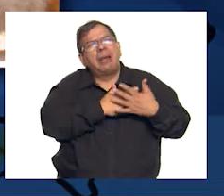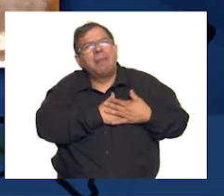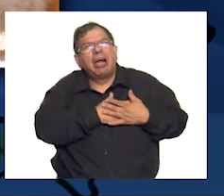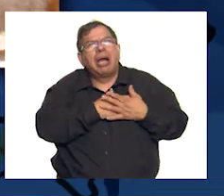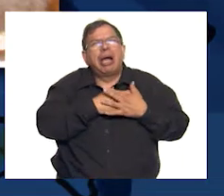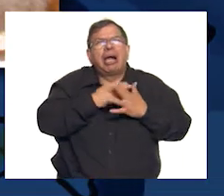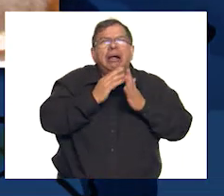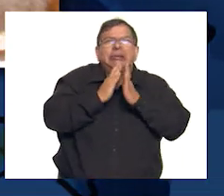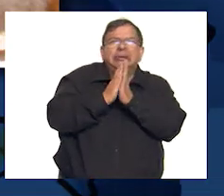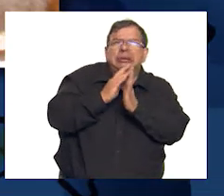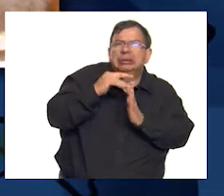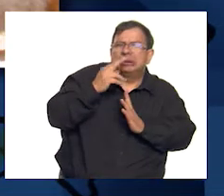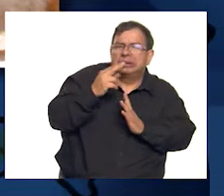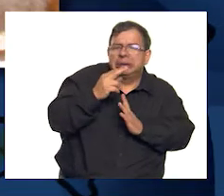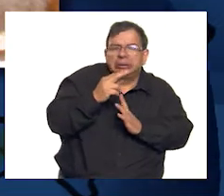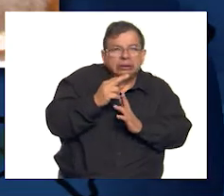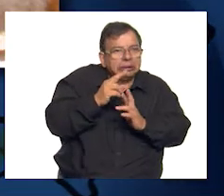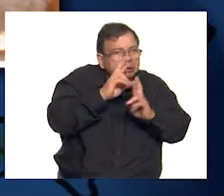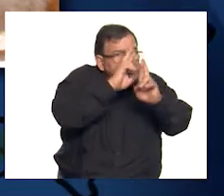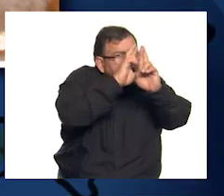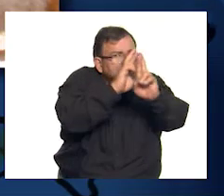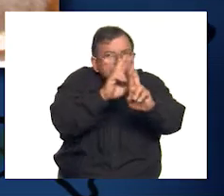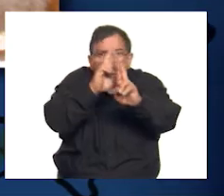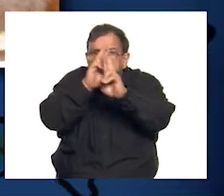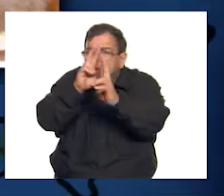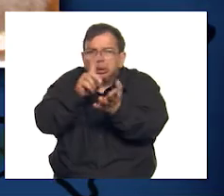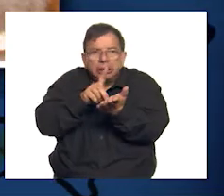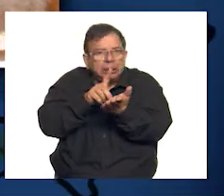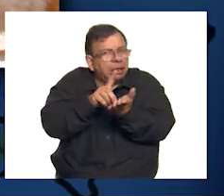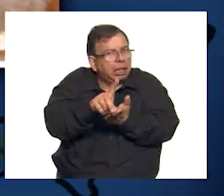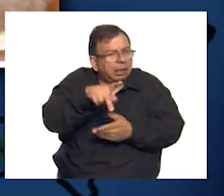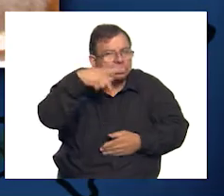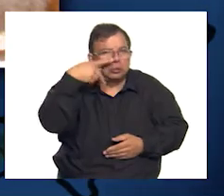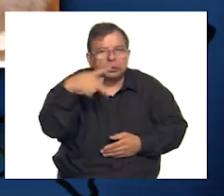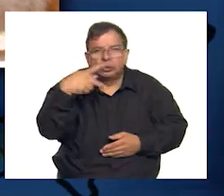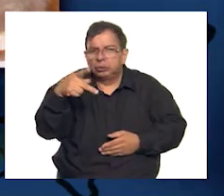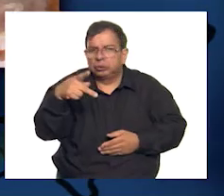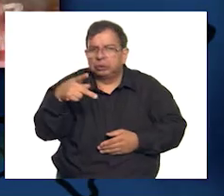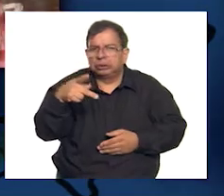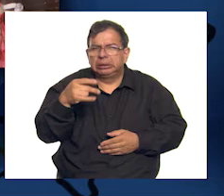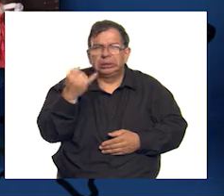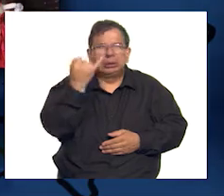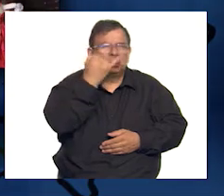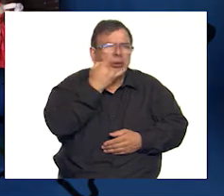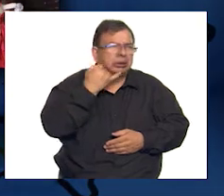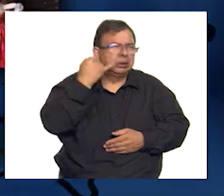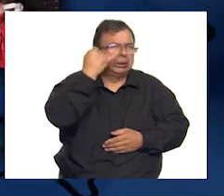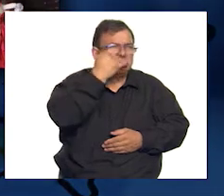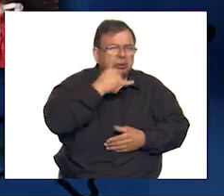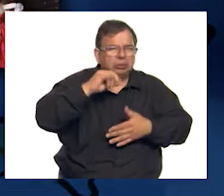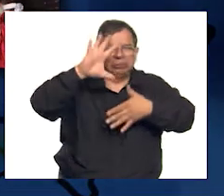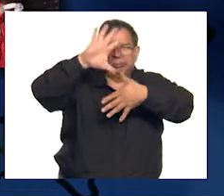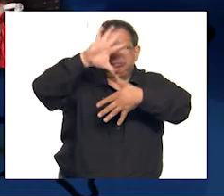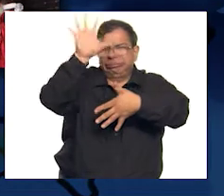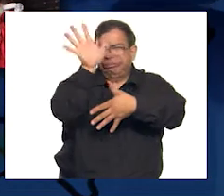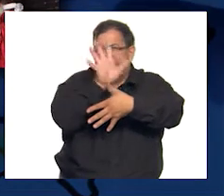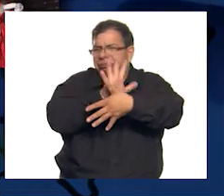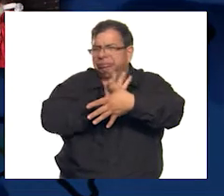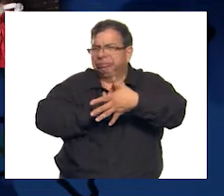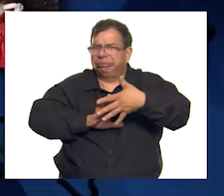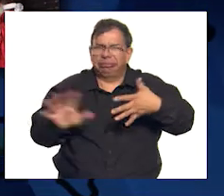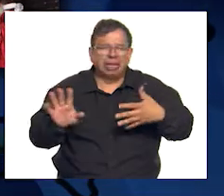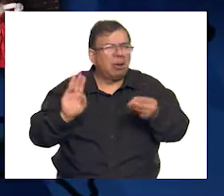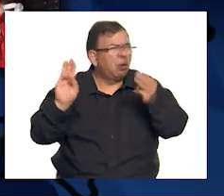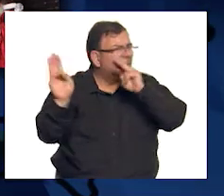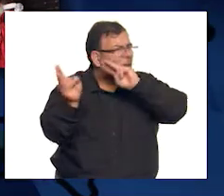ser respetadas como parte de sus derechos humanos. Y esto lo aplico a todos los idiomas amerindios y a todos los que en el